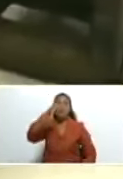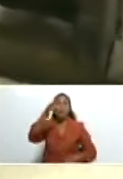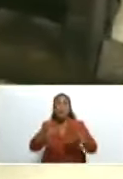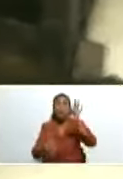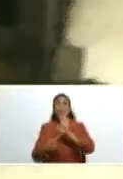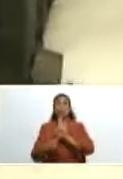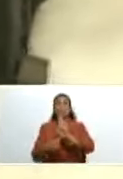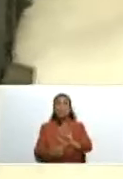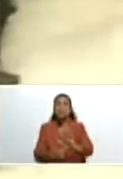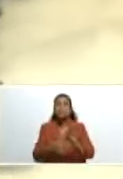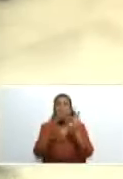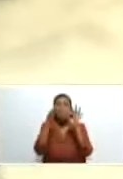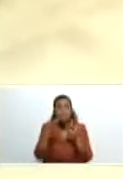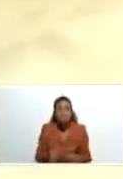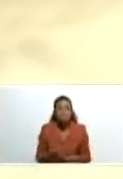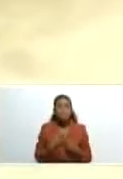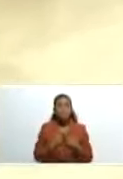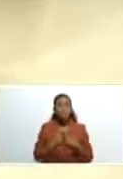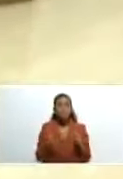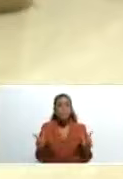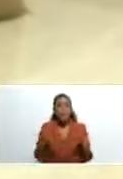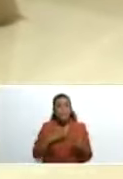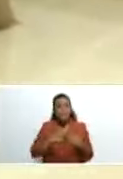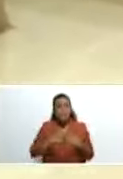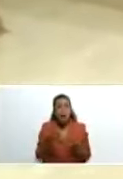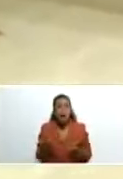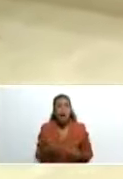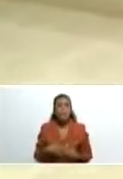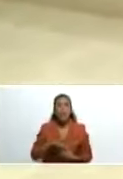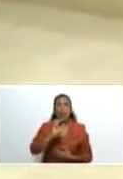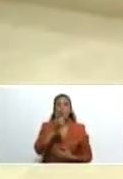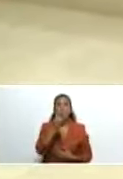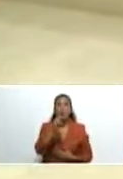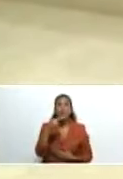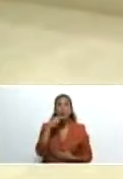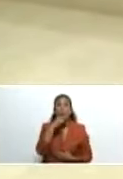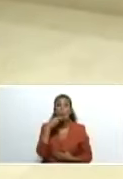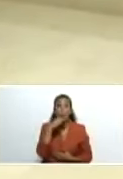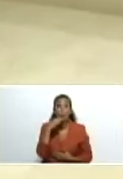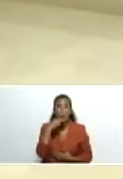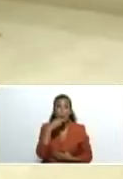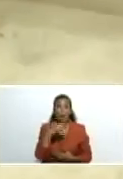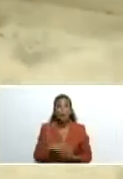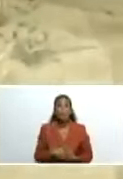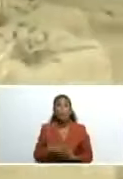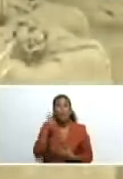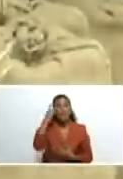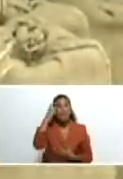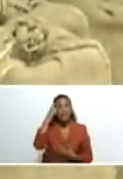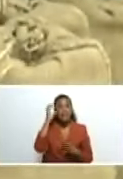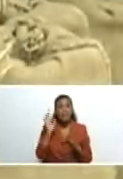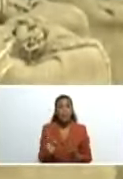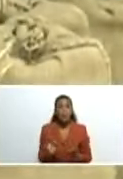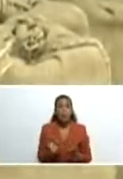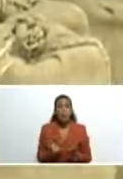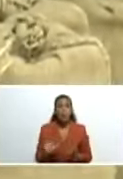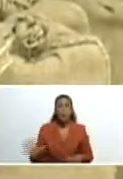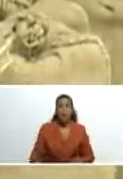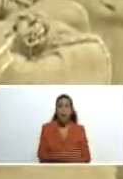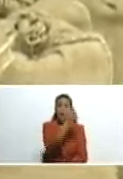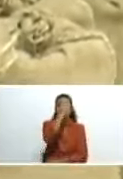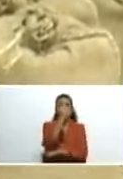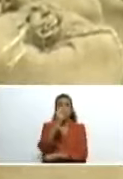de libertad. Precisamente 12 de octubre, el día de la